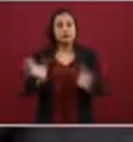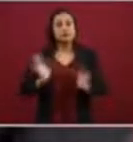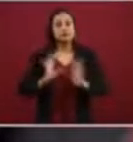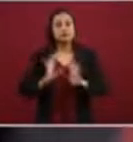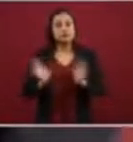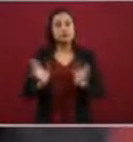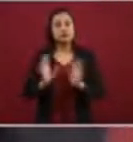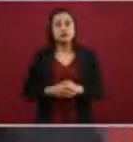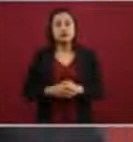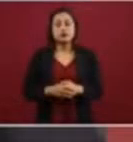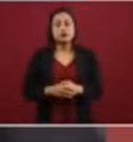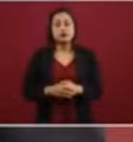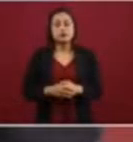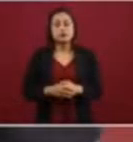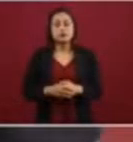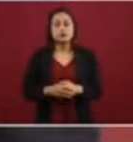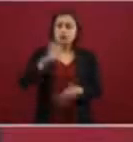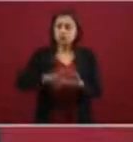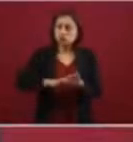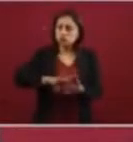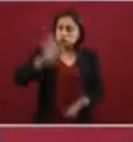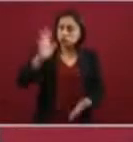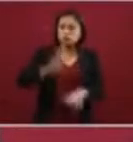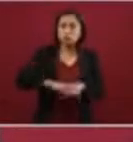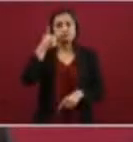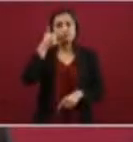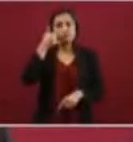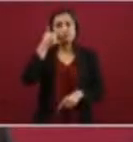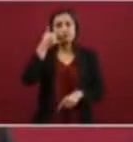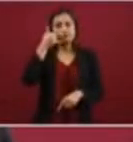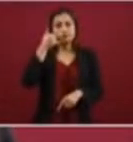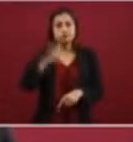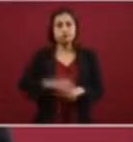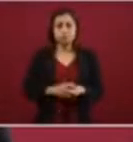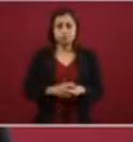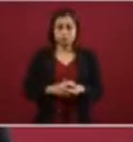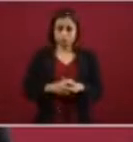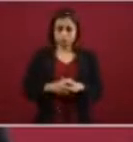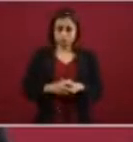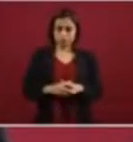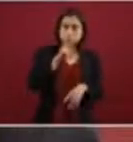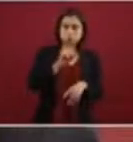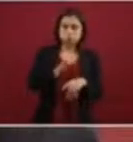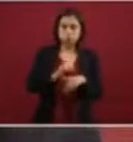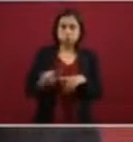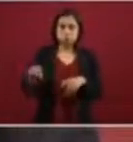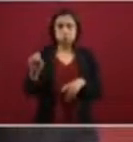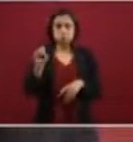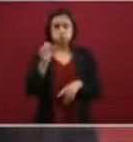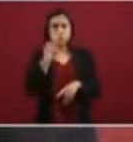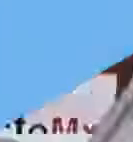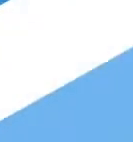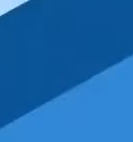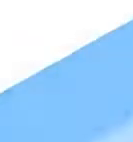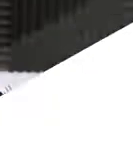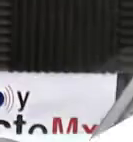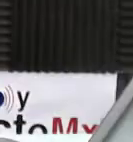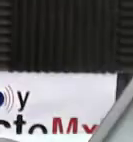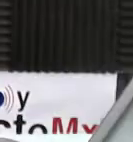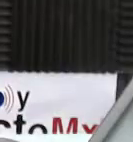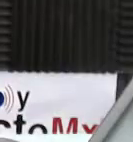que usan el teléfono más barato, más sencillo. Por eso digo, tengo otros datos.